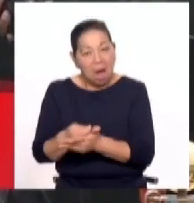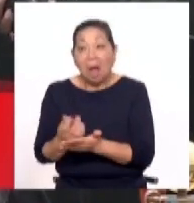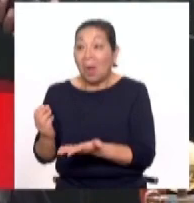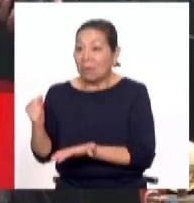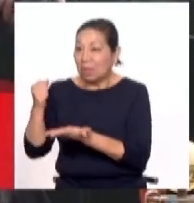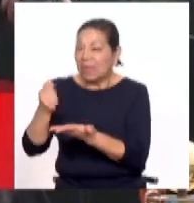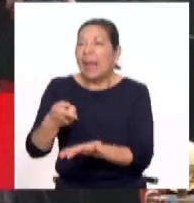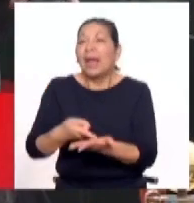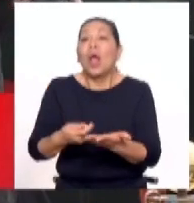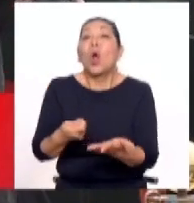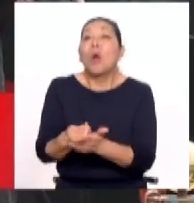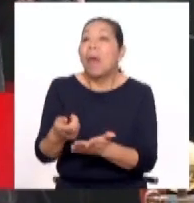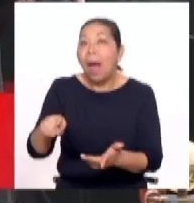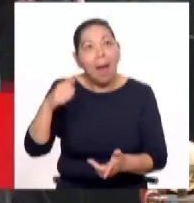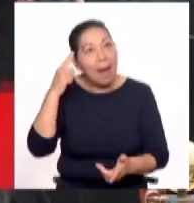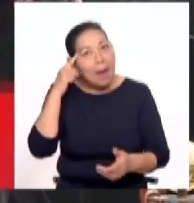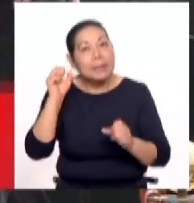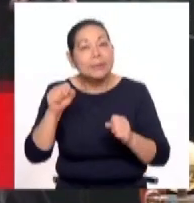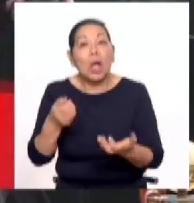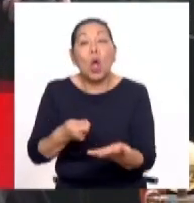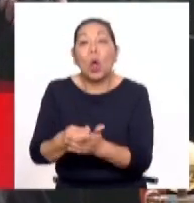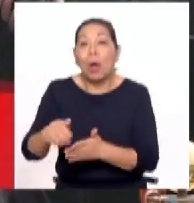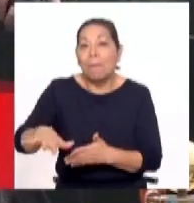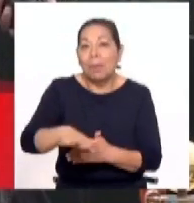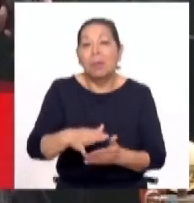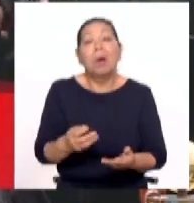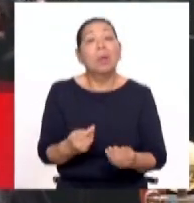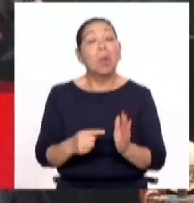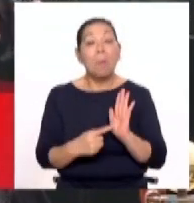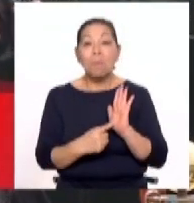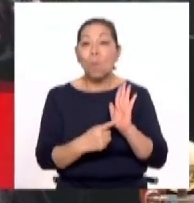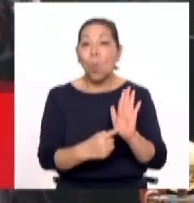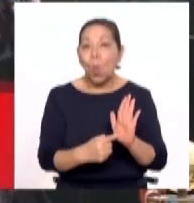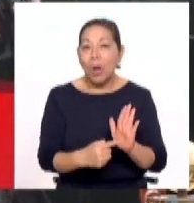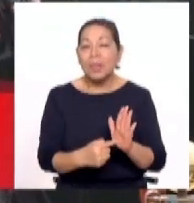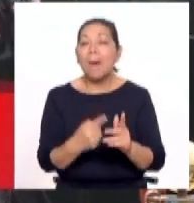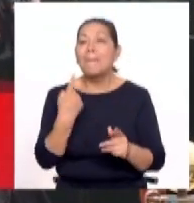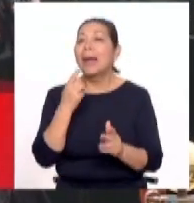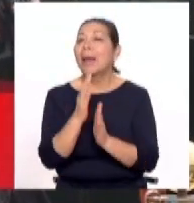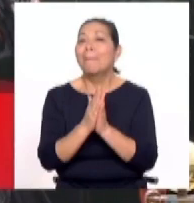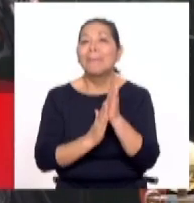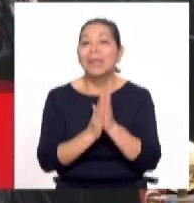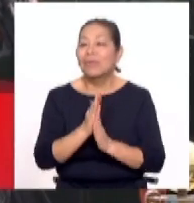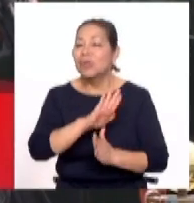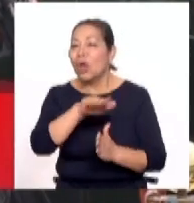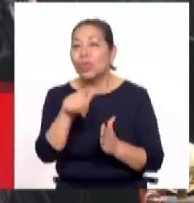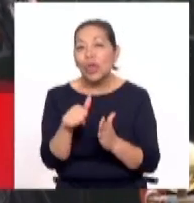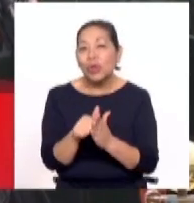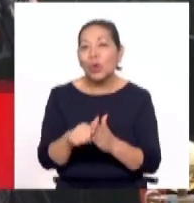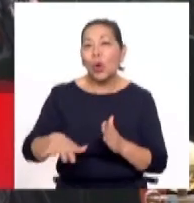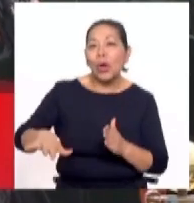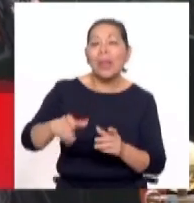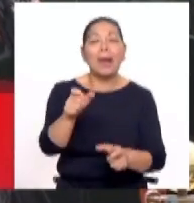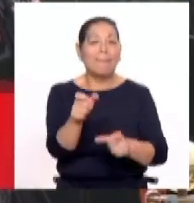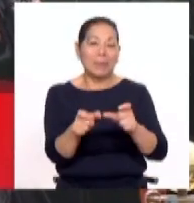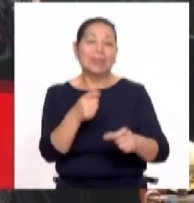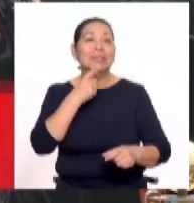sector, porque ello redundará en el beneficio de toda la